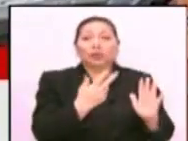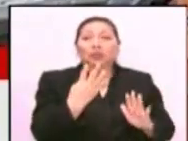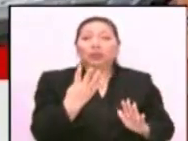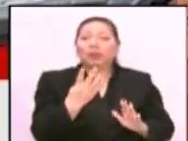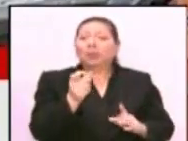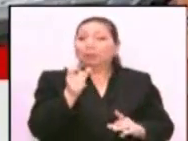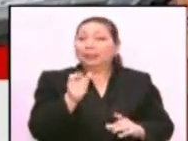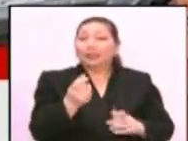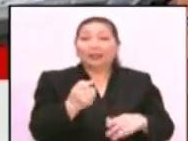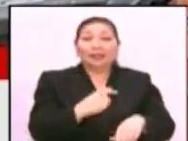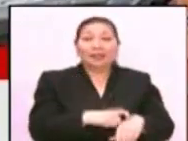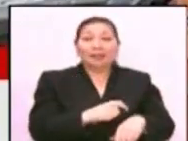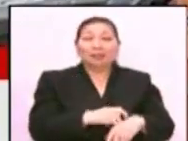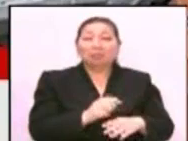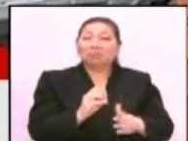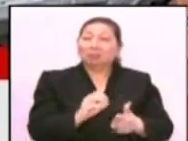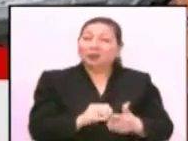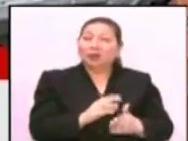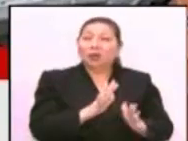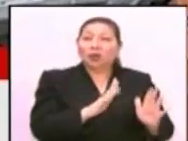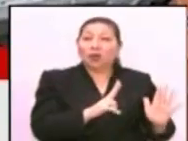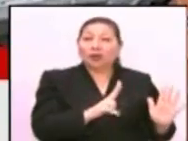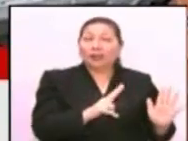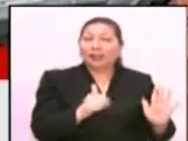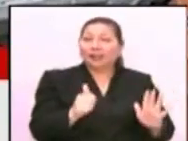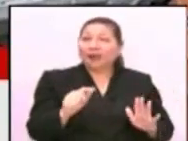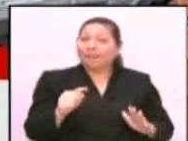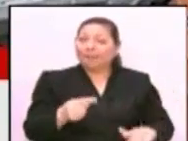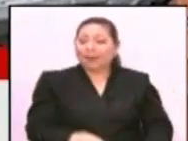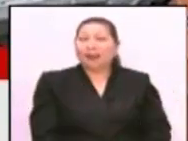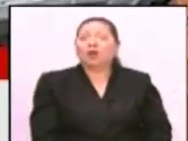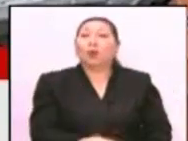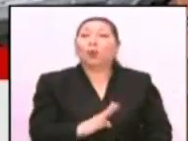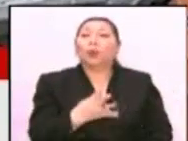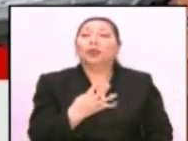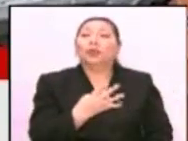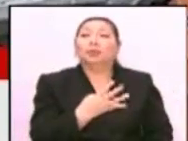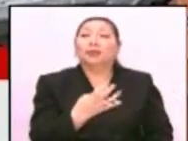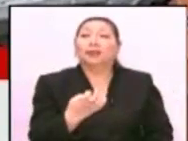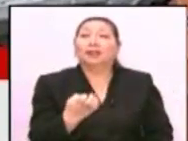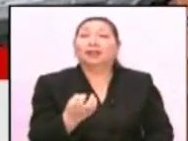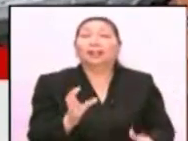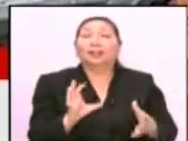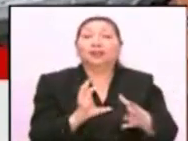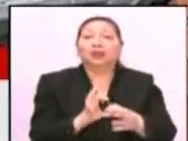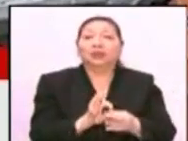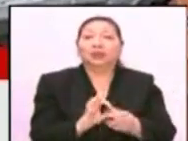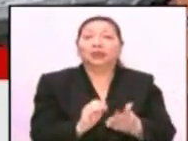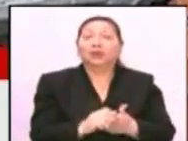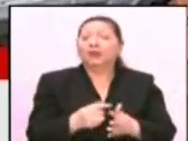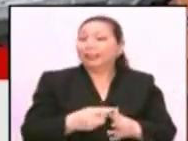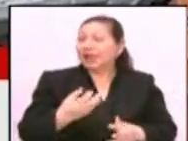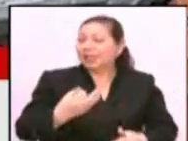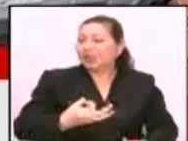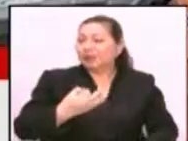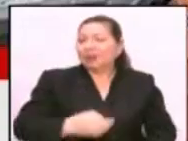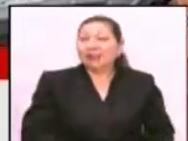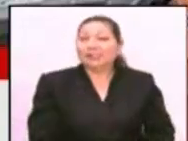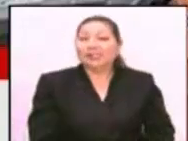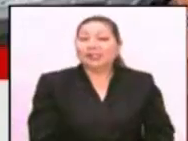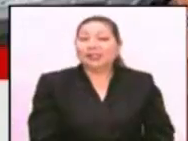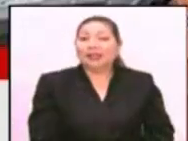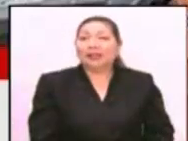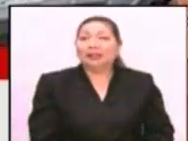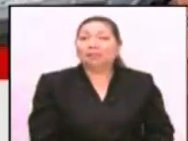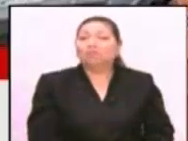84.000 internos en aquel momento, hoy día bordeamos casi los 86.000, 4.900 están asociados a régimen especial, es decir, en